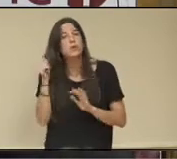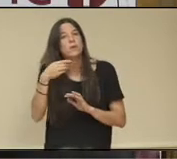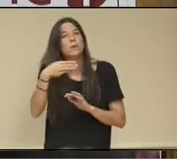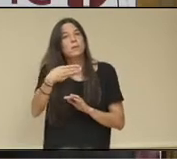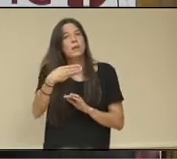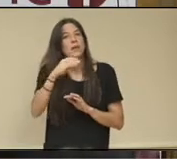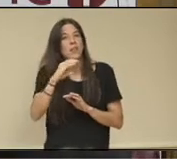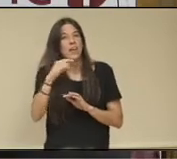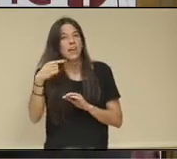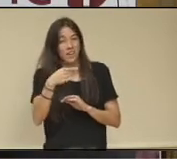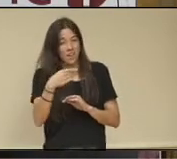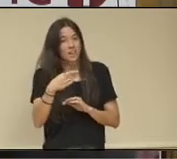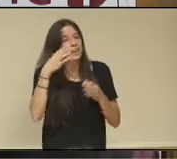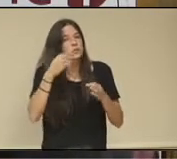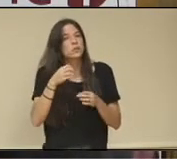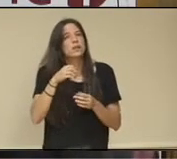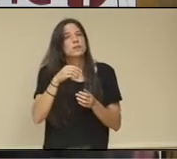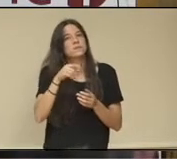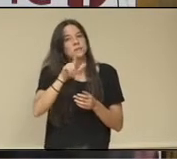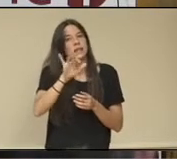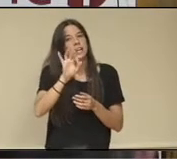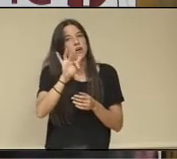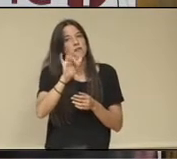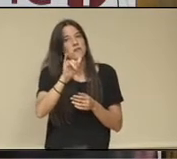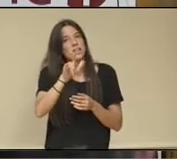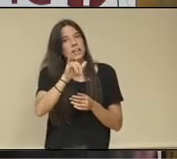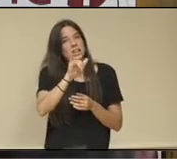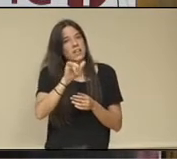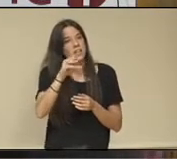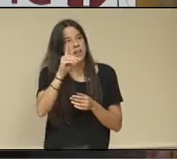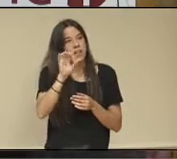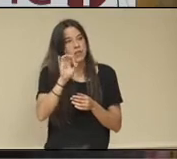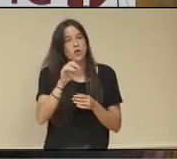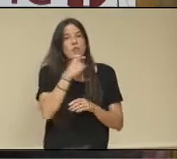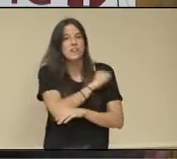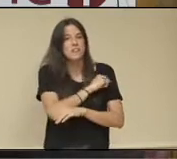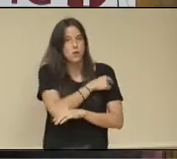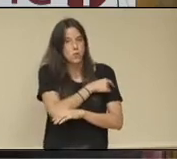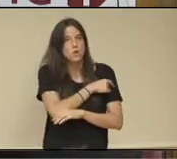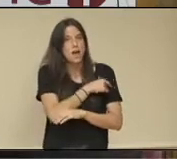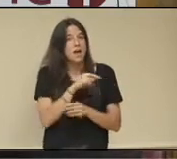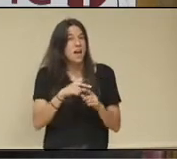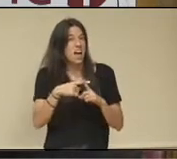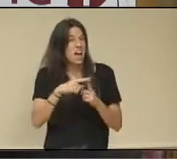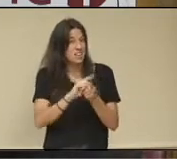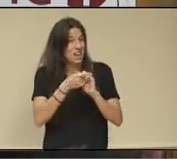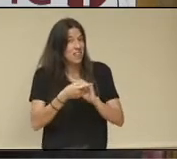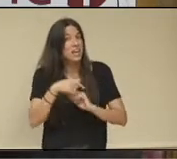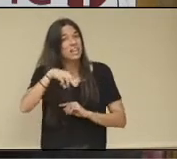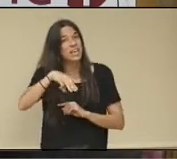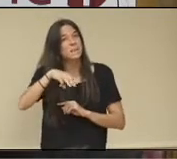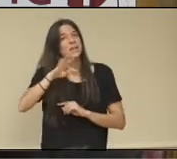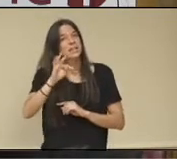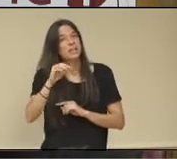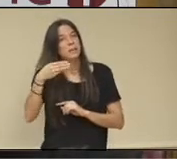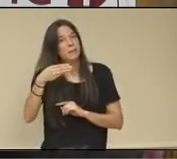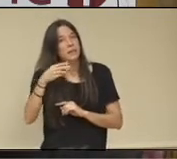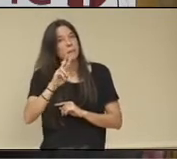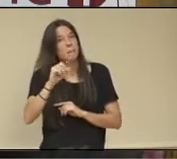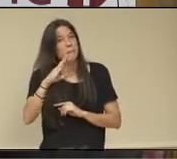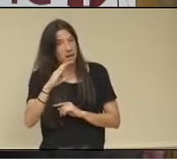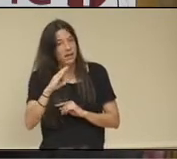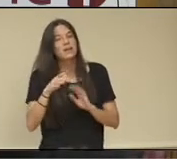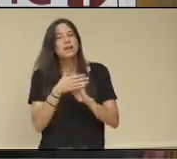BCG es un liofilizado de vacuna atenuada y MTBVAC lo que hemos hecho es la compañía Biofabri, que